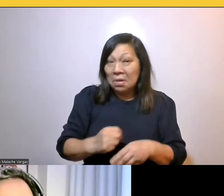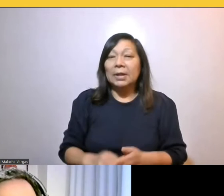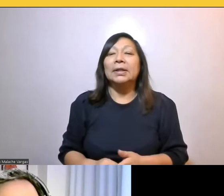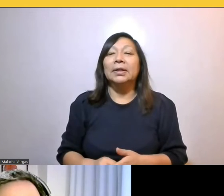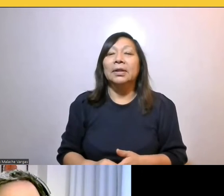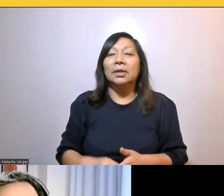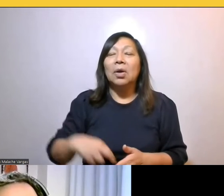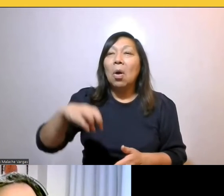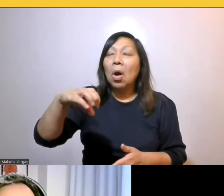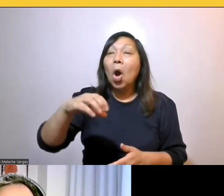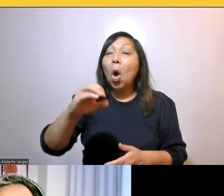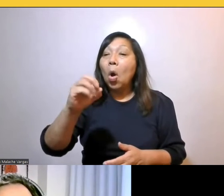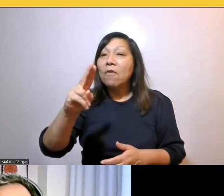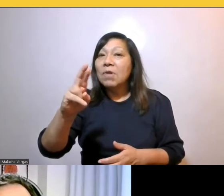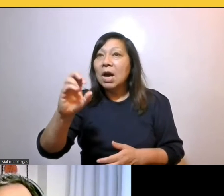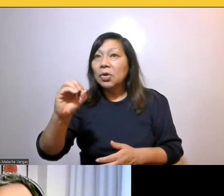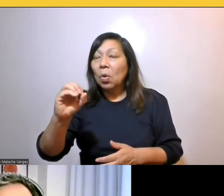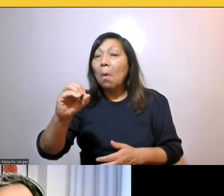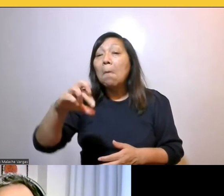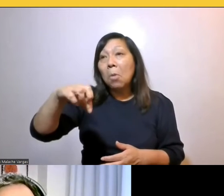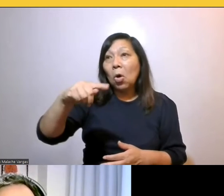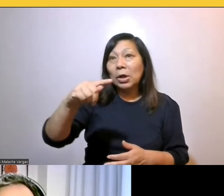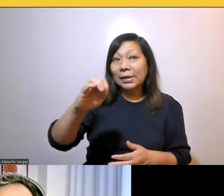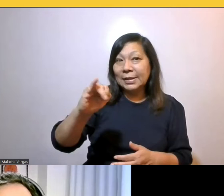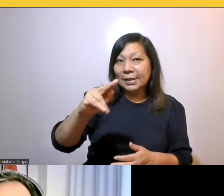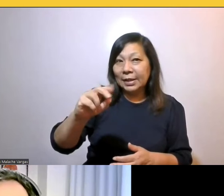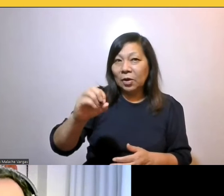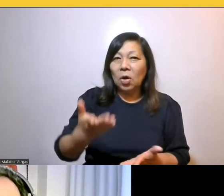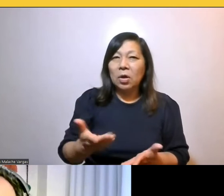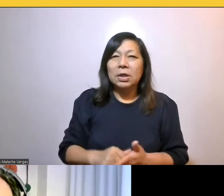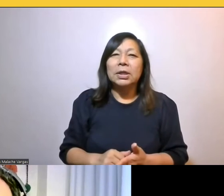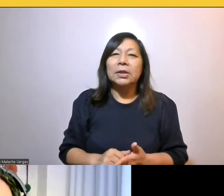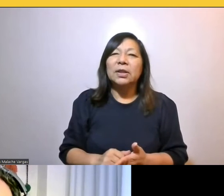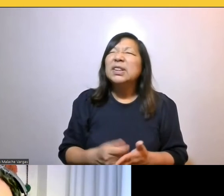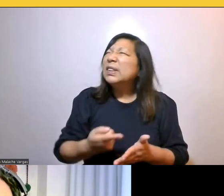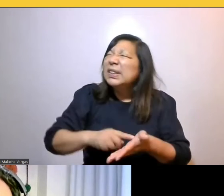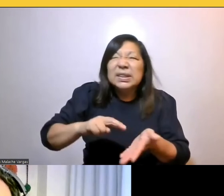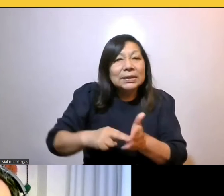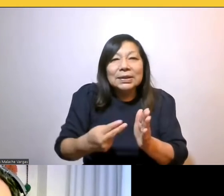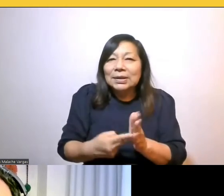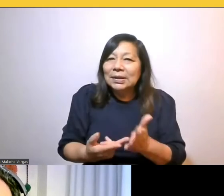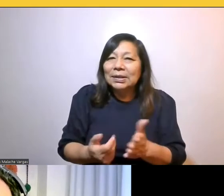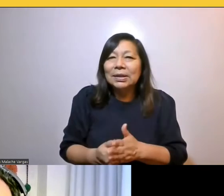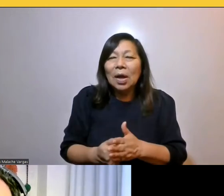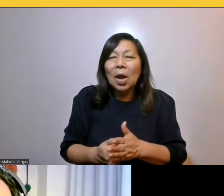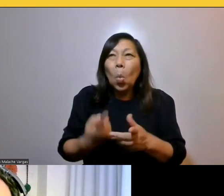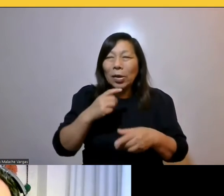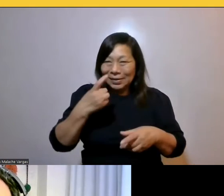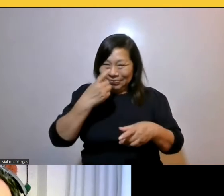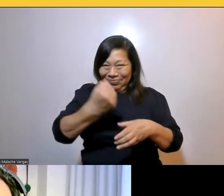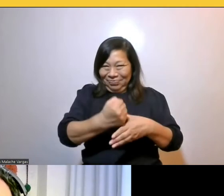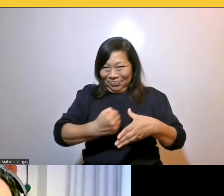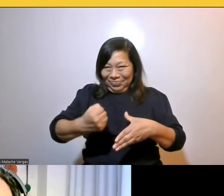el ovario poliquístico. eh, Solo decir ovario poliquístico significa que en la ecografía nosotros vemos